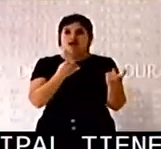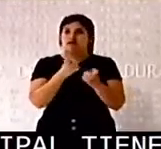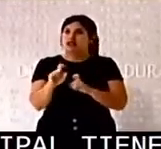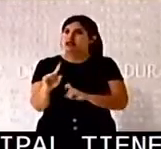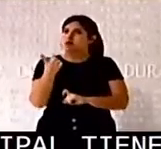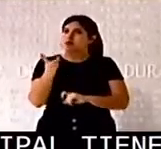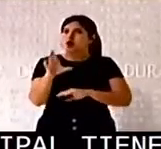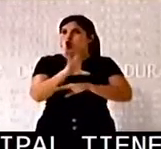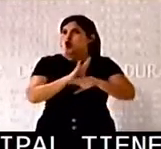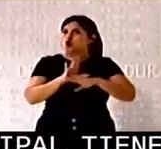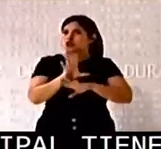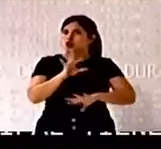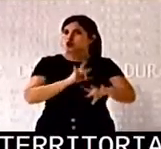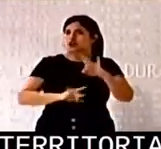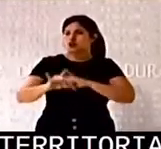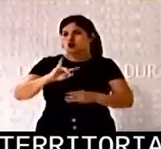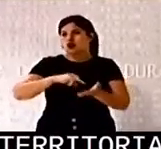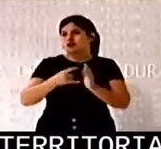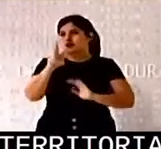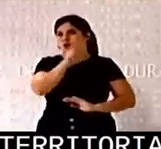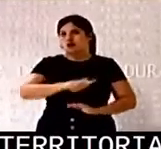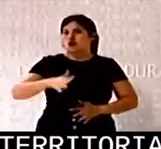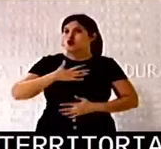Consejo Interterritorial del Sistema Nacional de Salud.